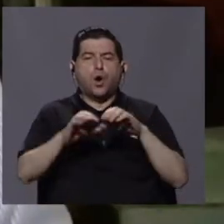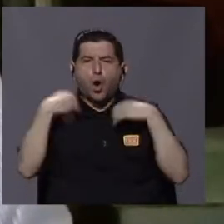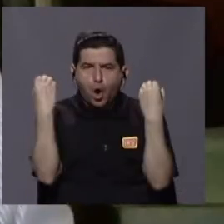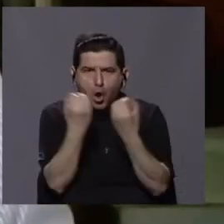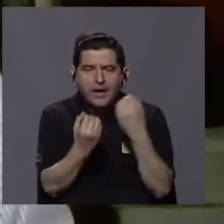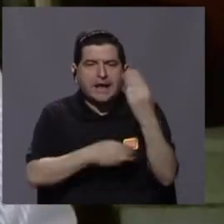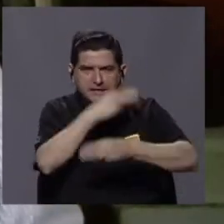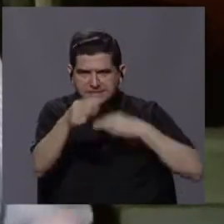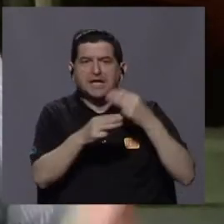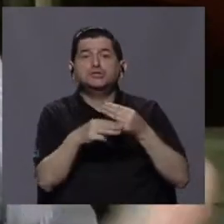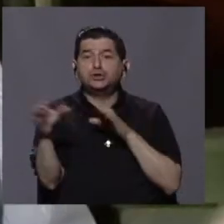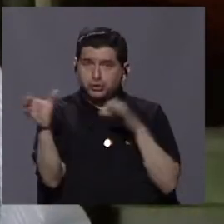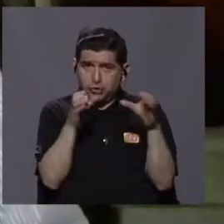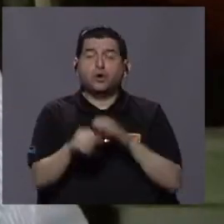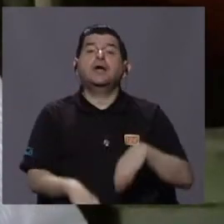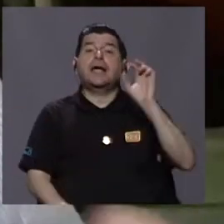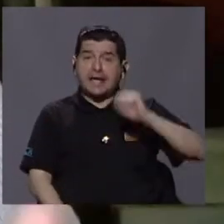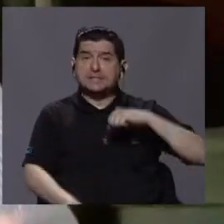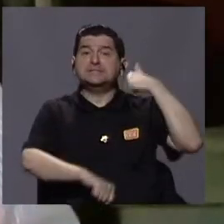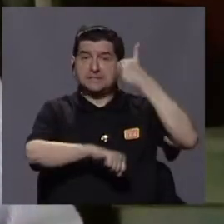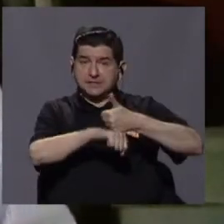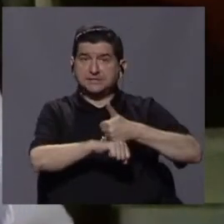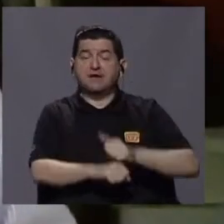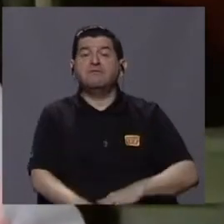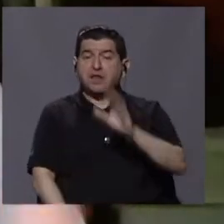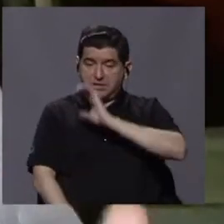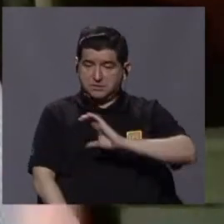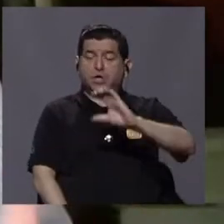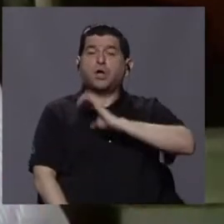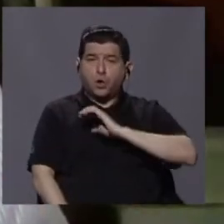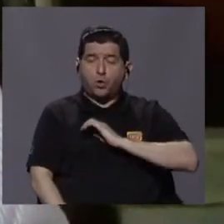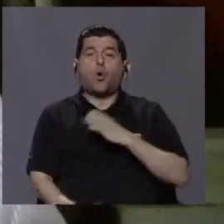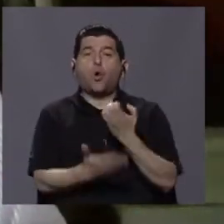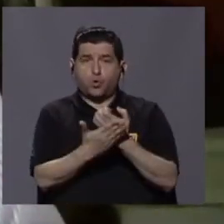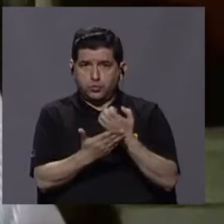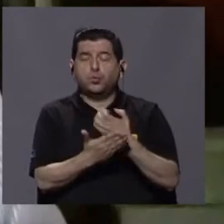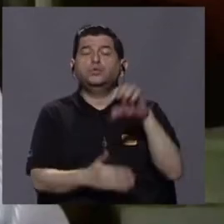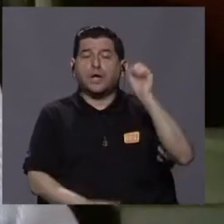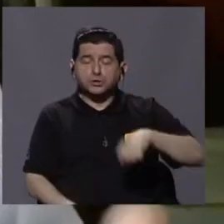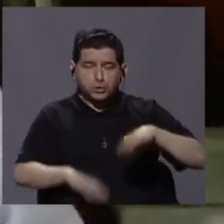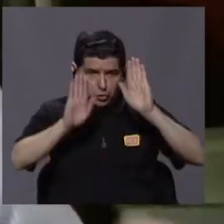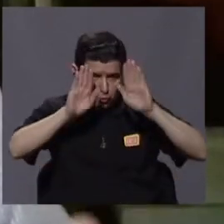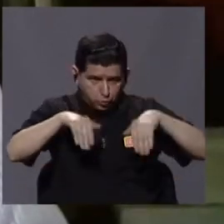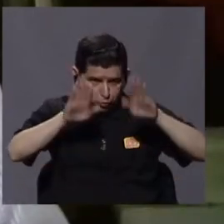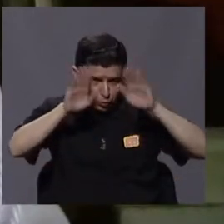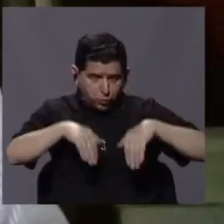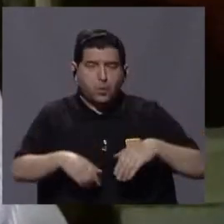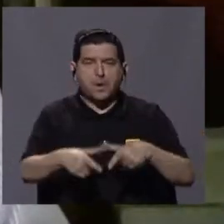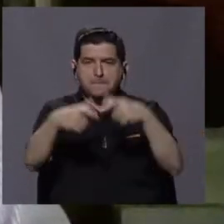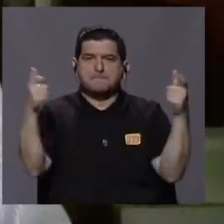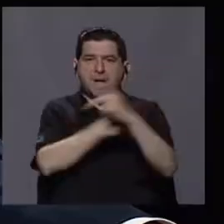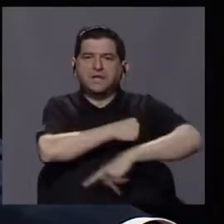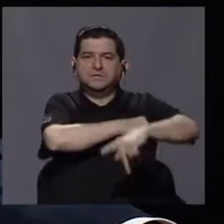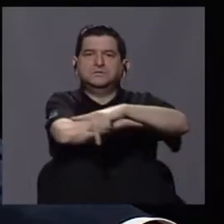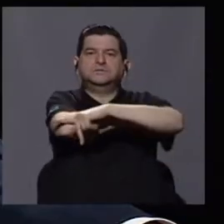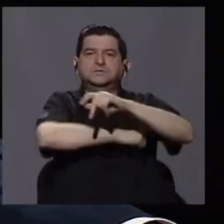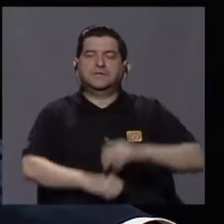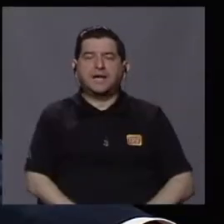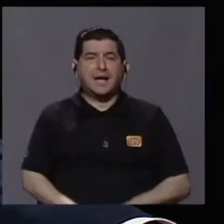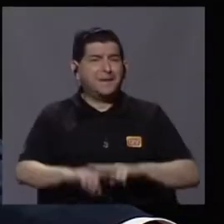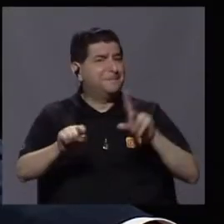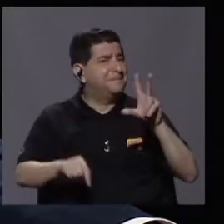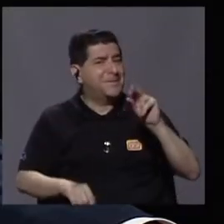que dicta modos de conducta económica que si son seguidos por la mayoría de naciones no